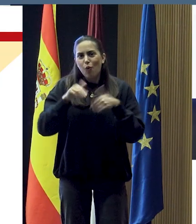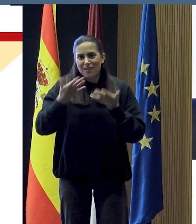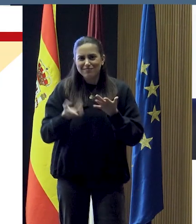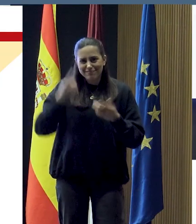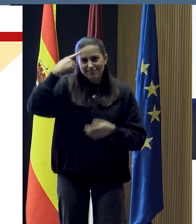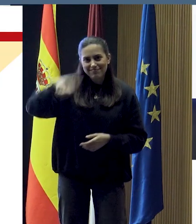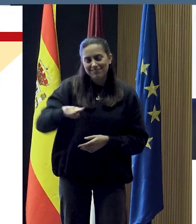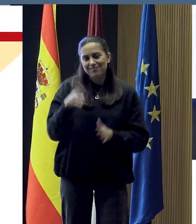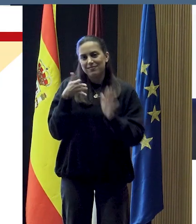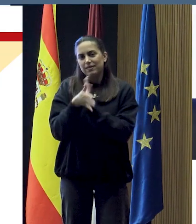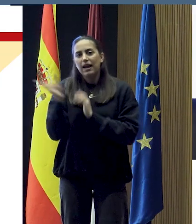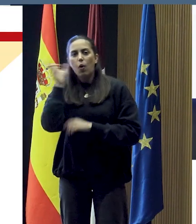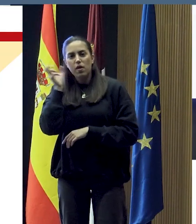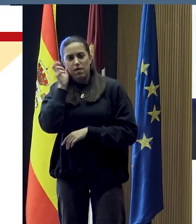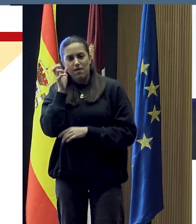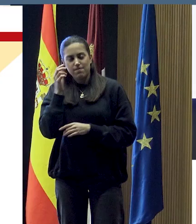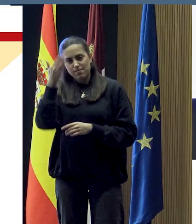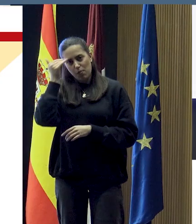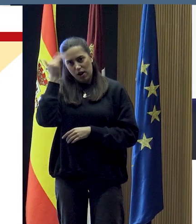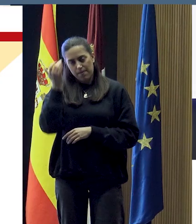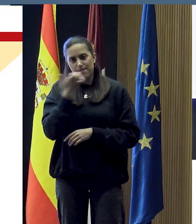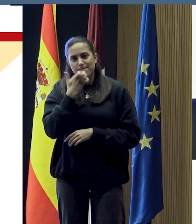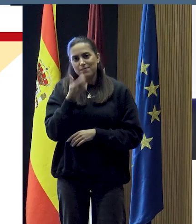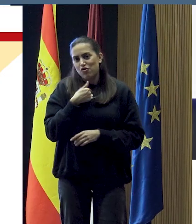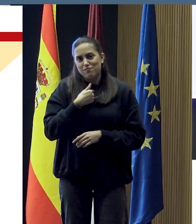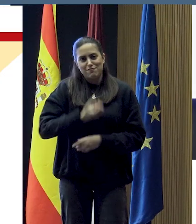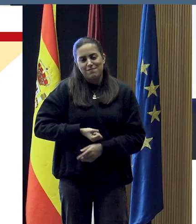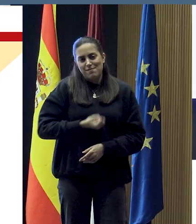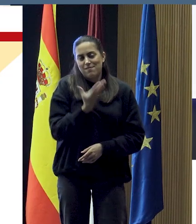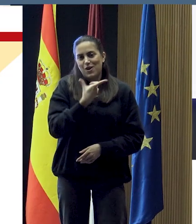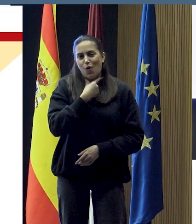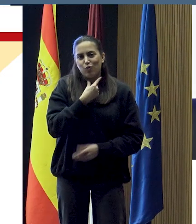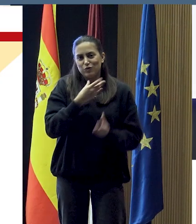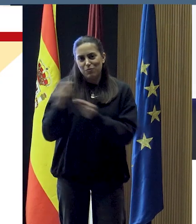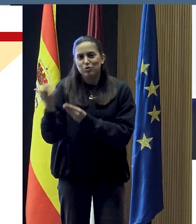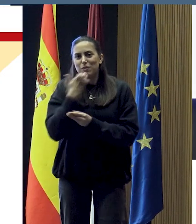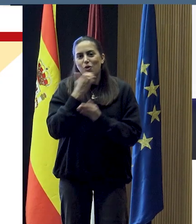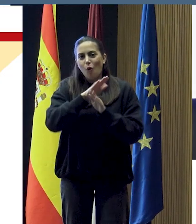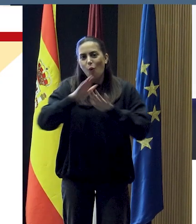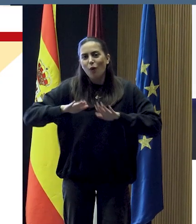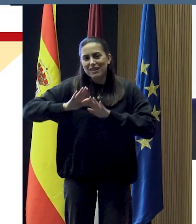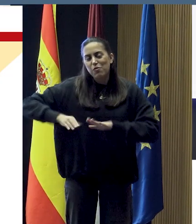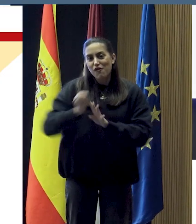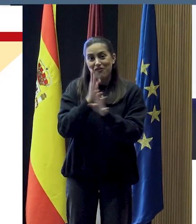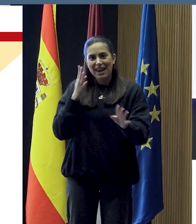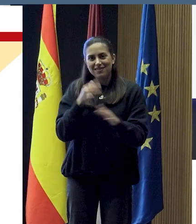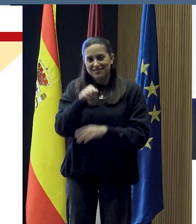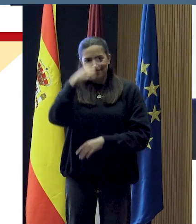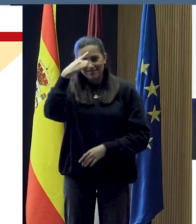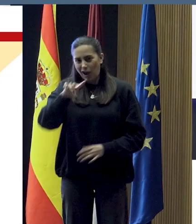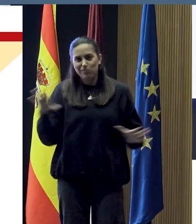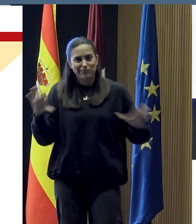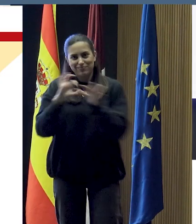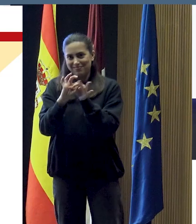memoria auditiva. Oyendo los primeros tonos, como me gusta mucho el último de la fila, pues inmediatamente puedo saber que se trata